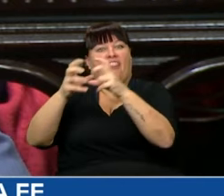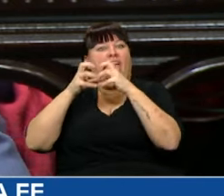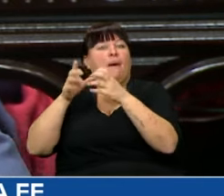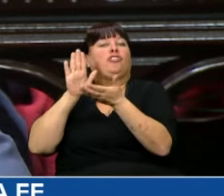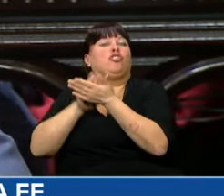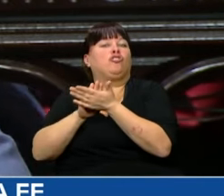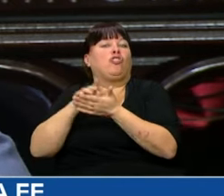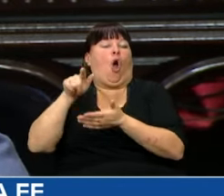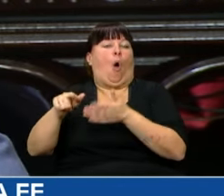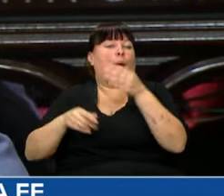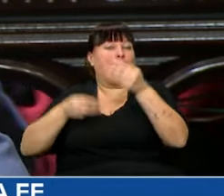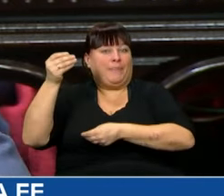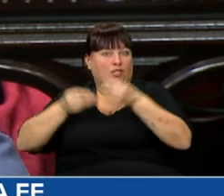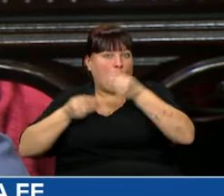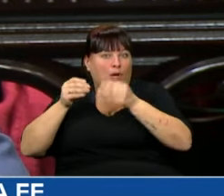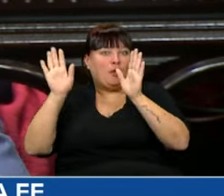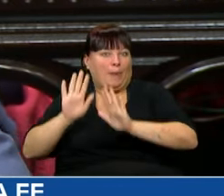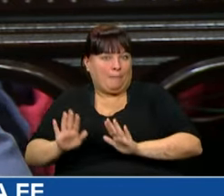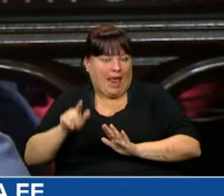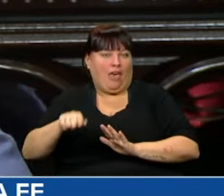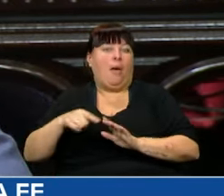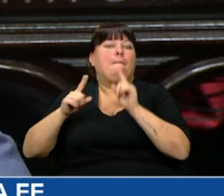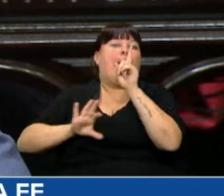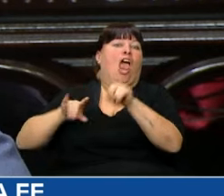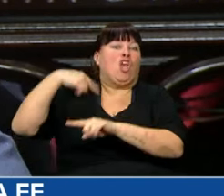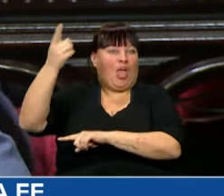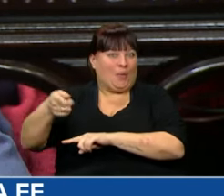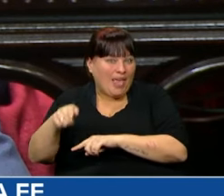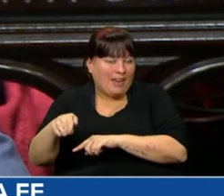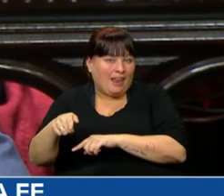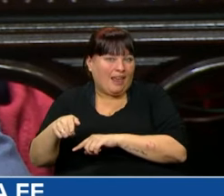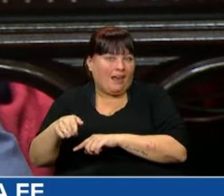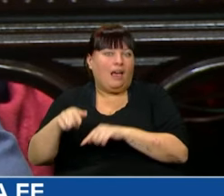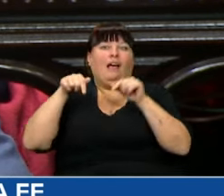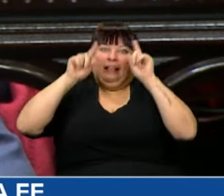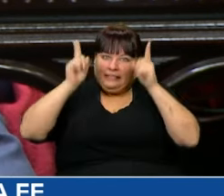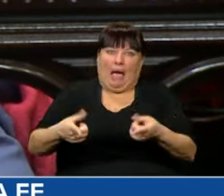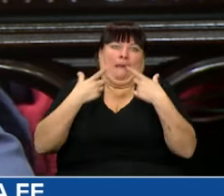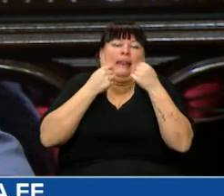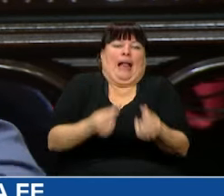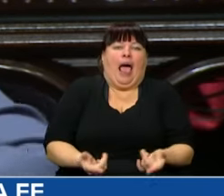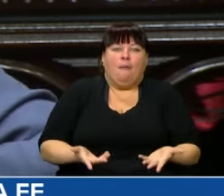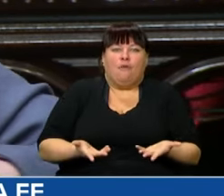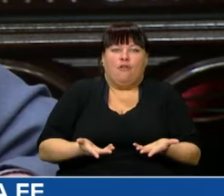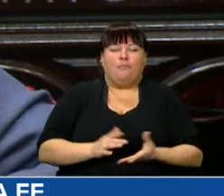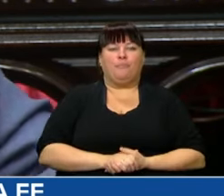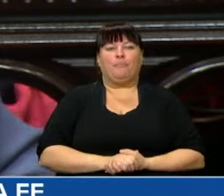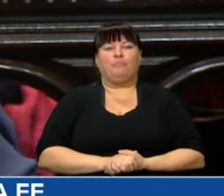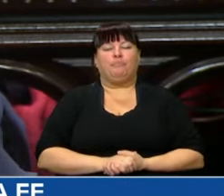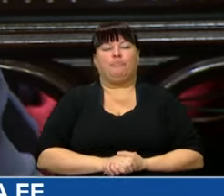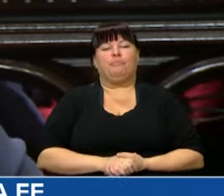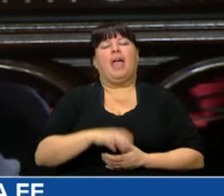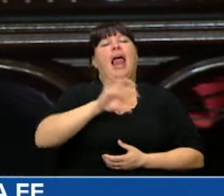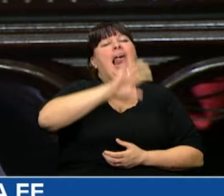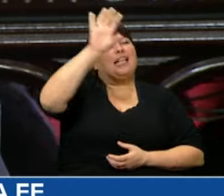que tengamos que dar para poder tener presupuesto para el año que viene, también nos quejamos. Y